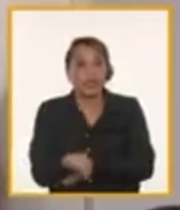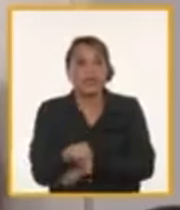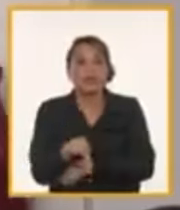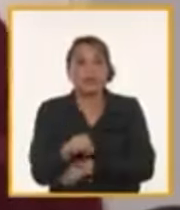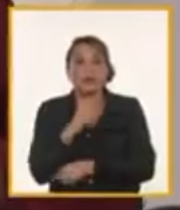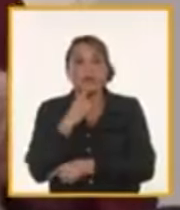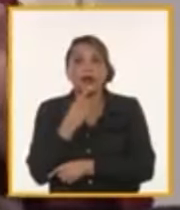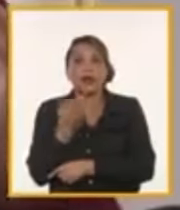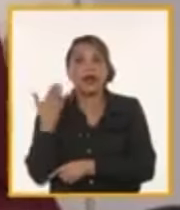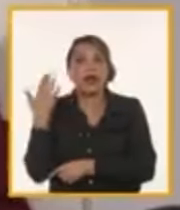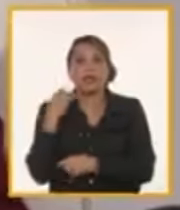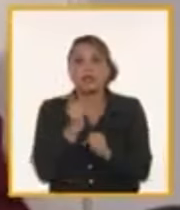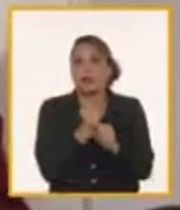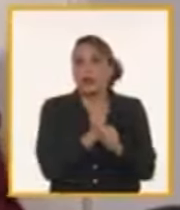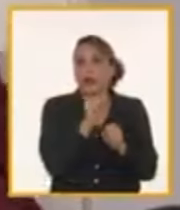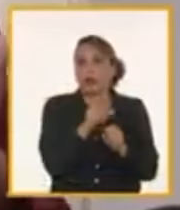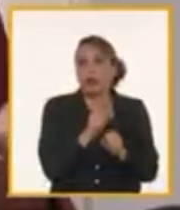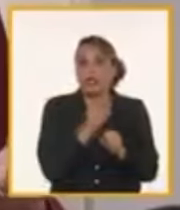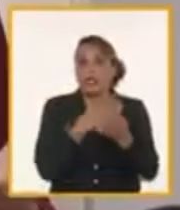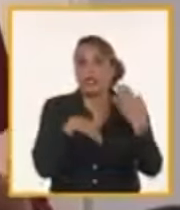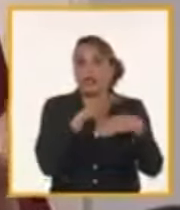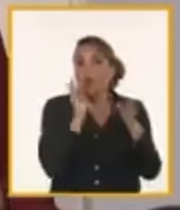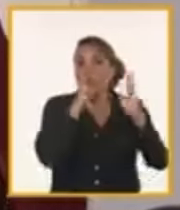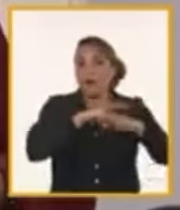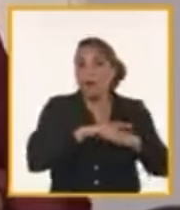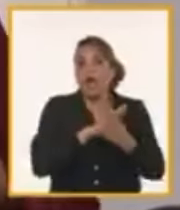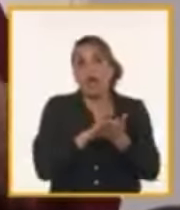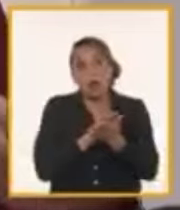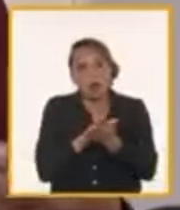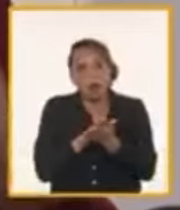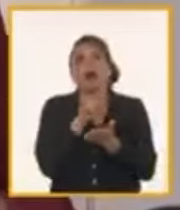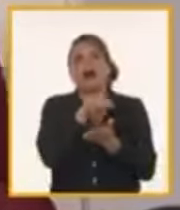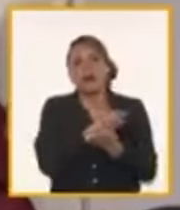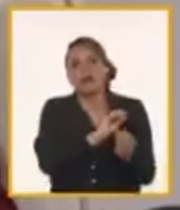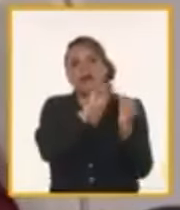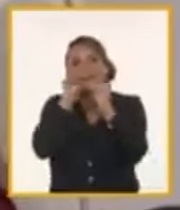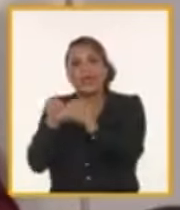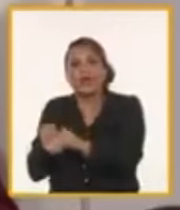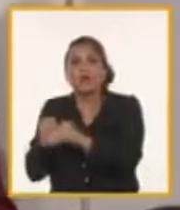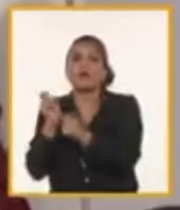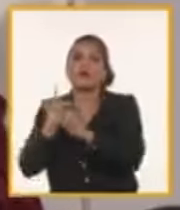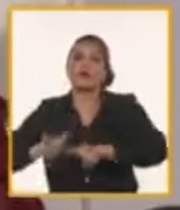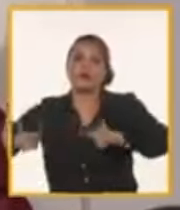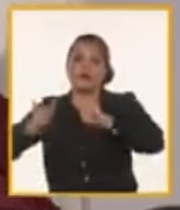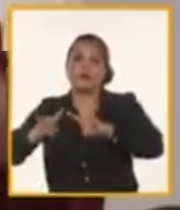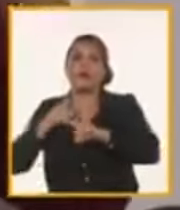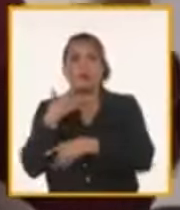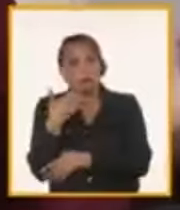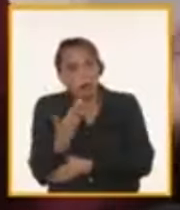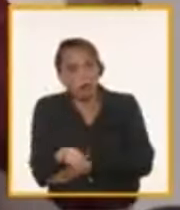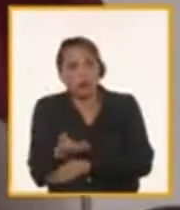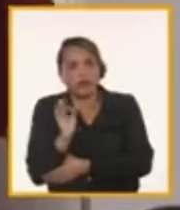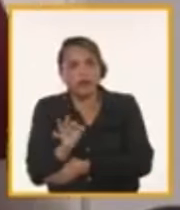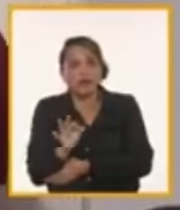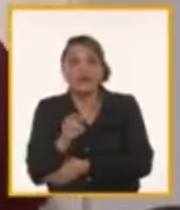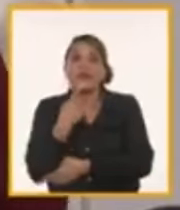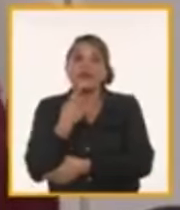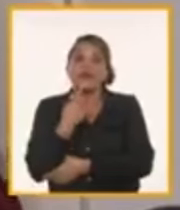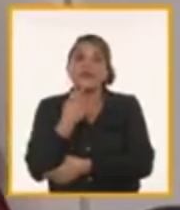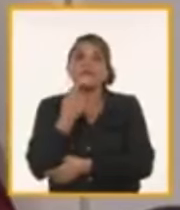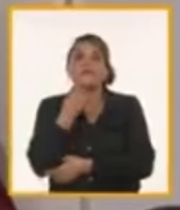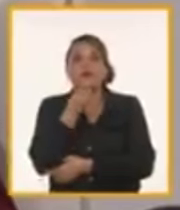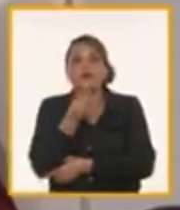desempeñándose y no tenía un nivel superior qué bien qué bueno cuánto más podemos hacer en función de lograr que más jóvenes se